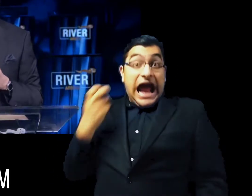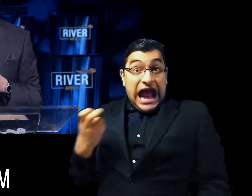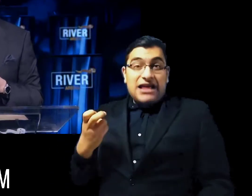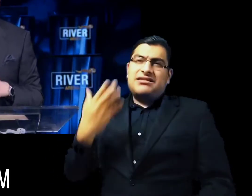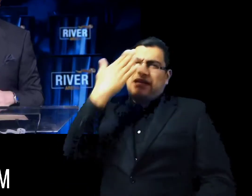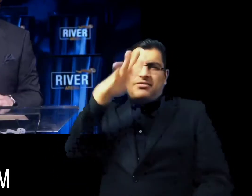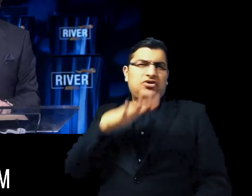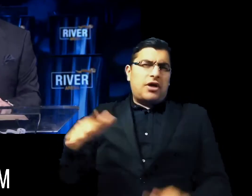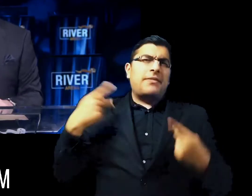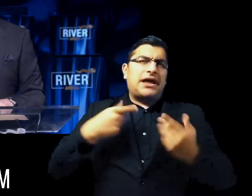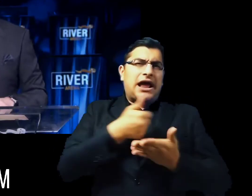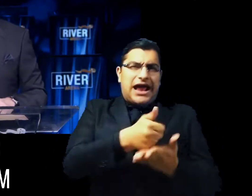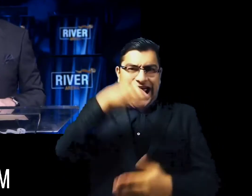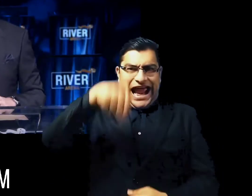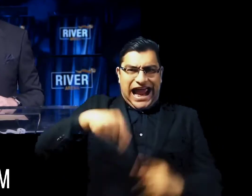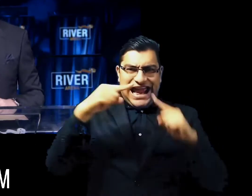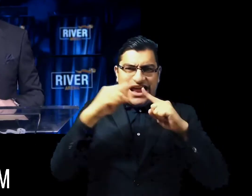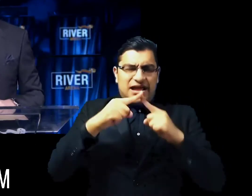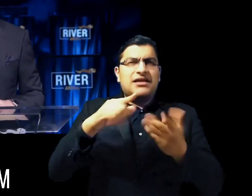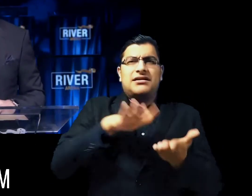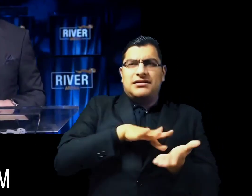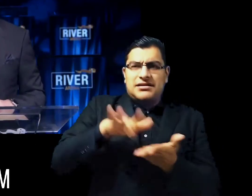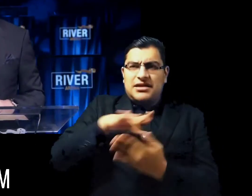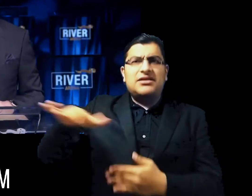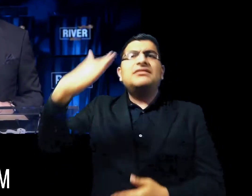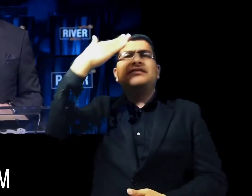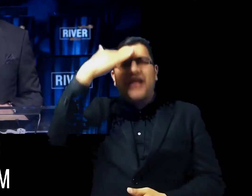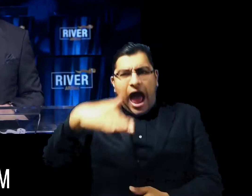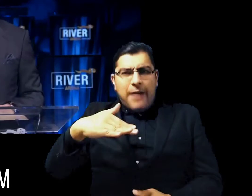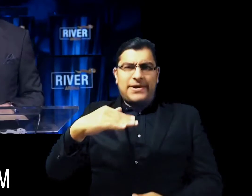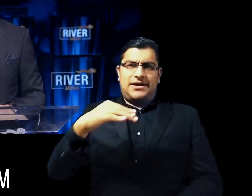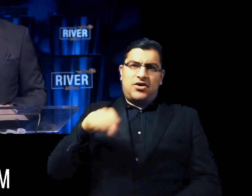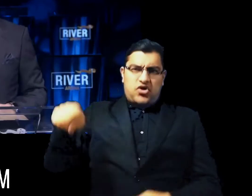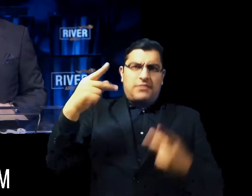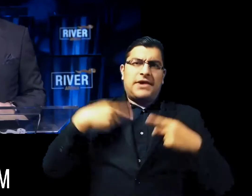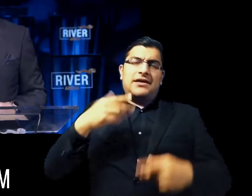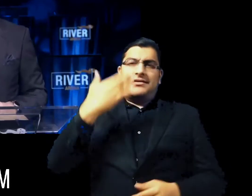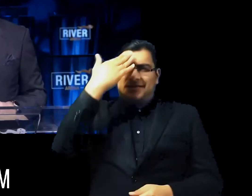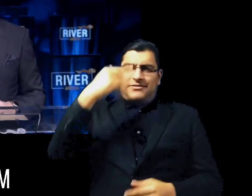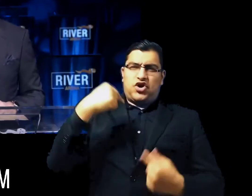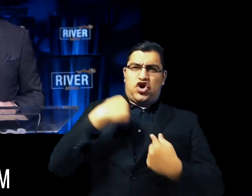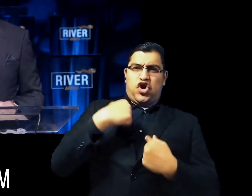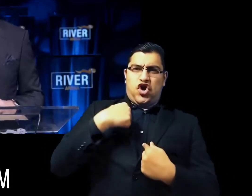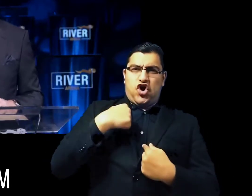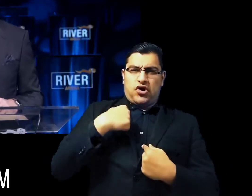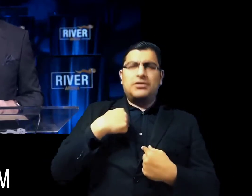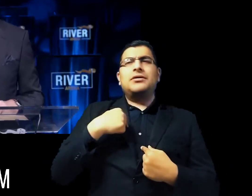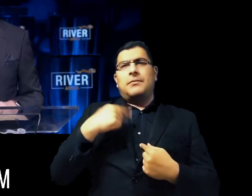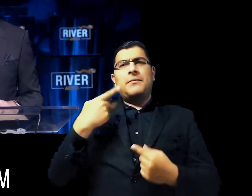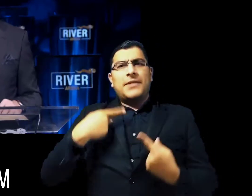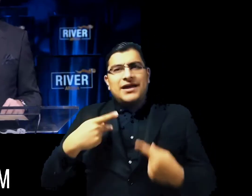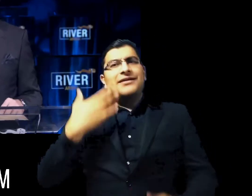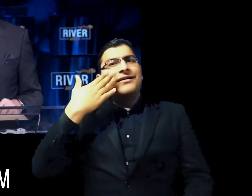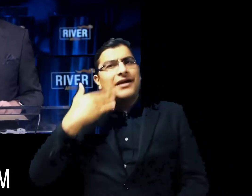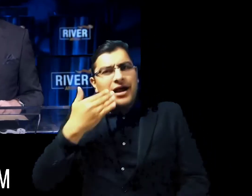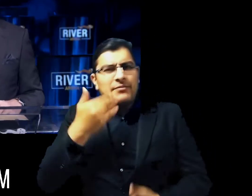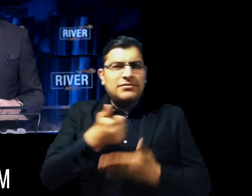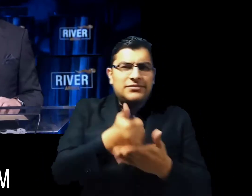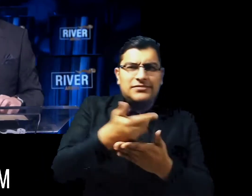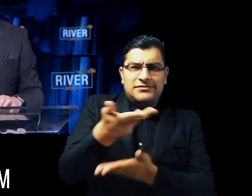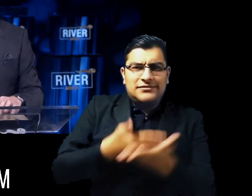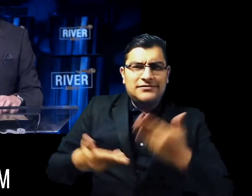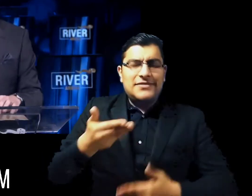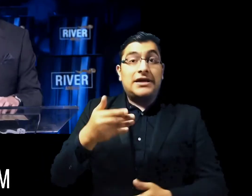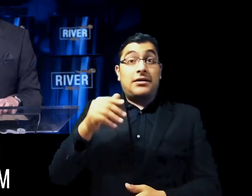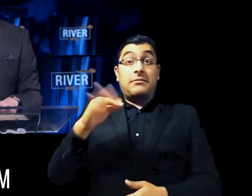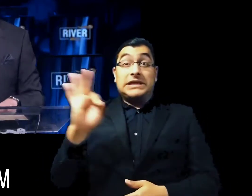Los servidores de River, los servidores de esta iglesia saben que soy, por lo general, alguien amable, cordial, pero si algún